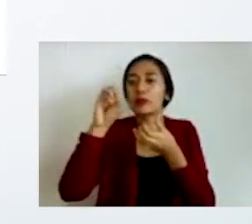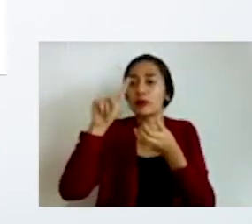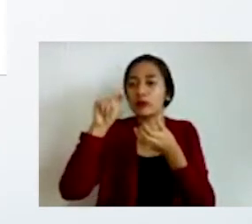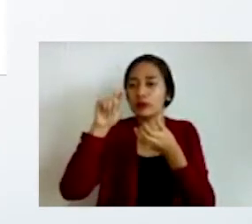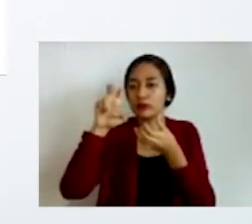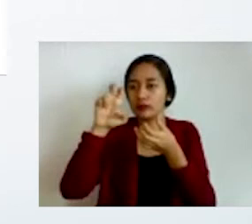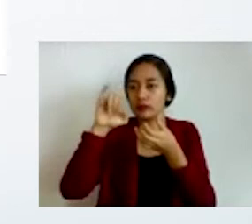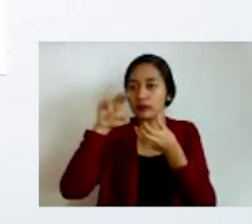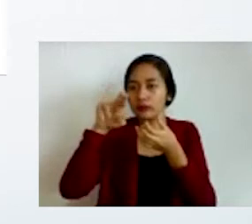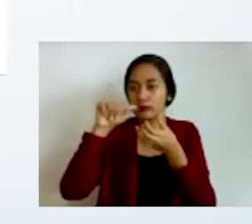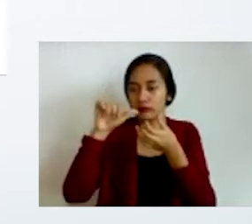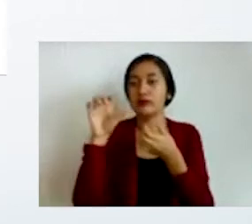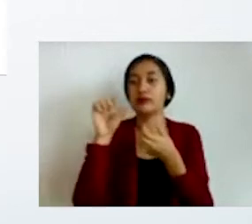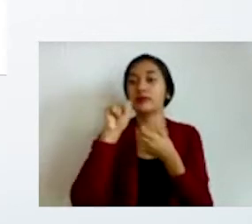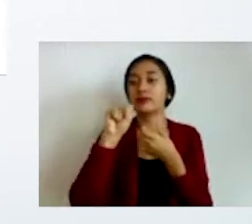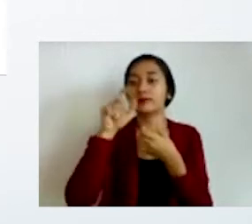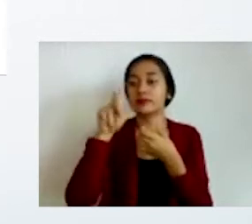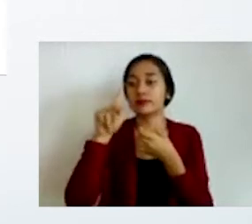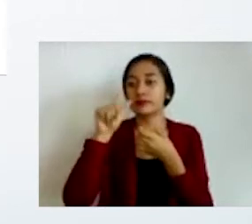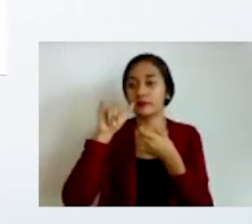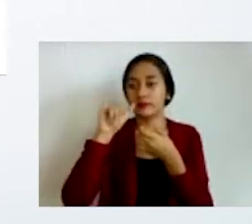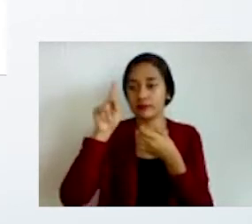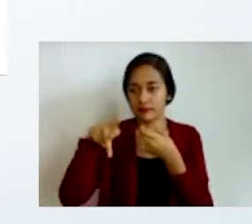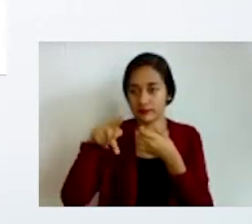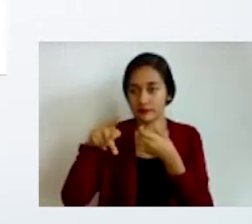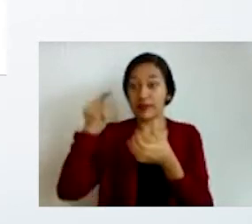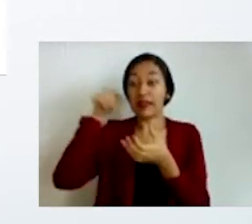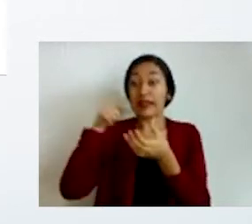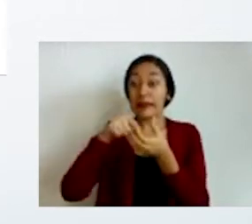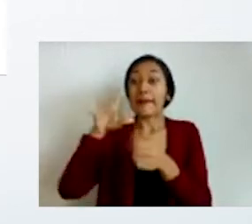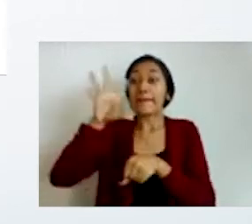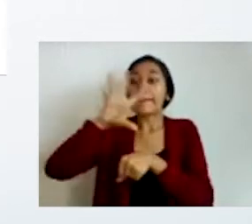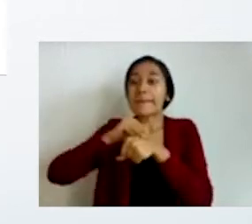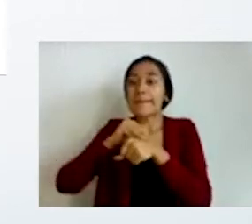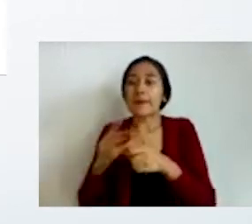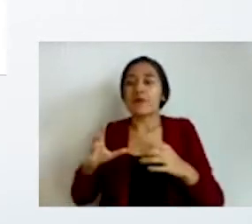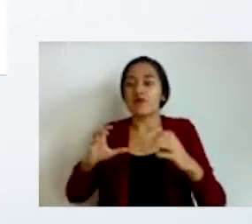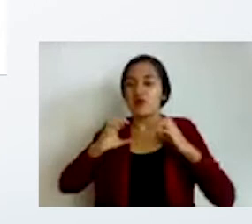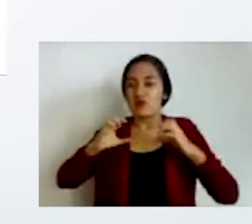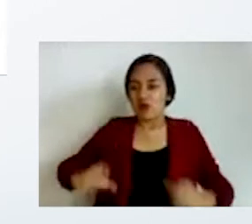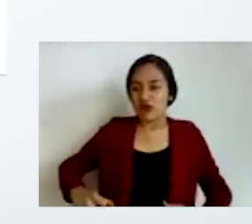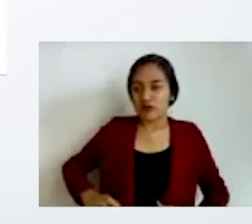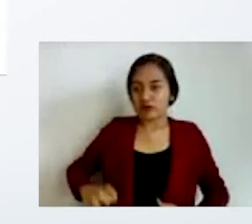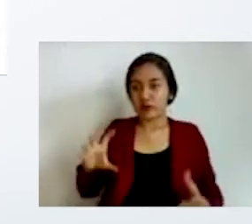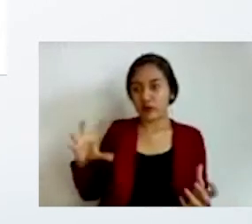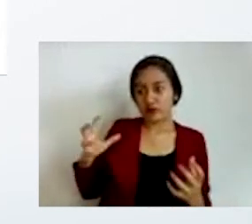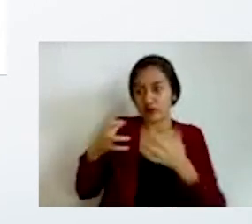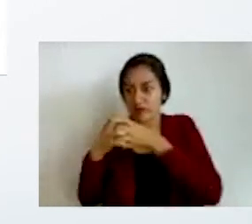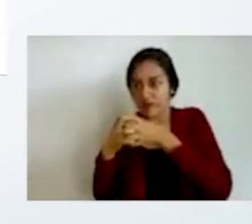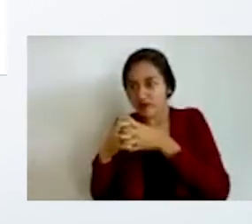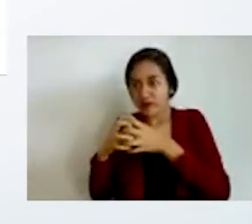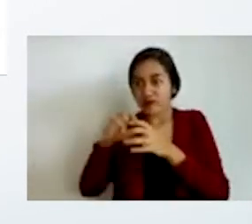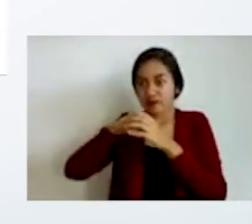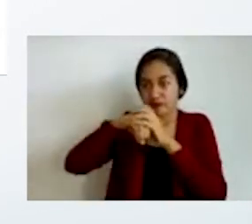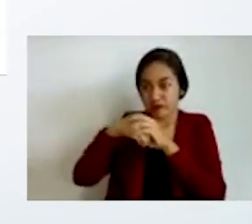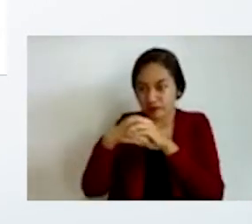le permite fijarse a los receptores de las células humanas. A lo mejor alcanzan a ver hasta abajo, dice Human AC2. Son